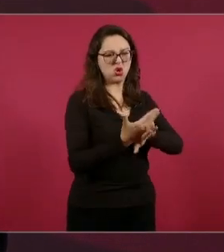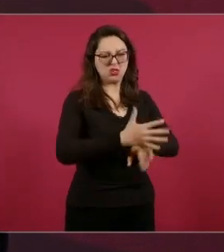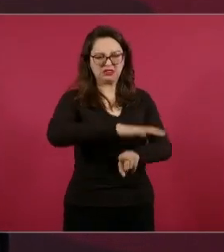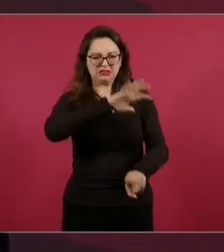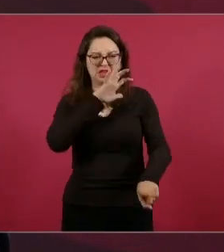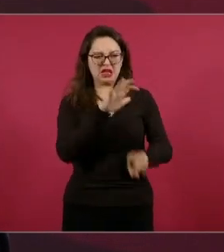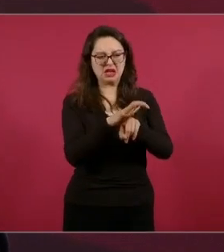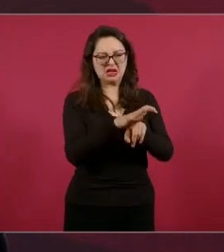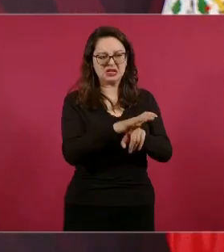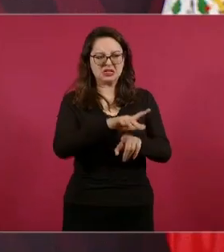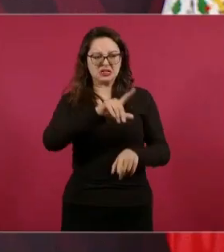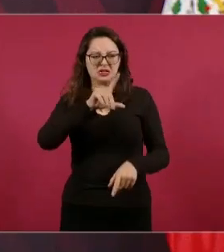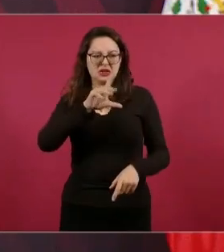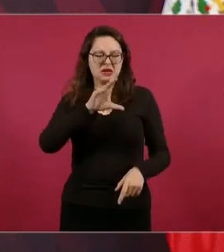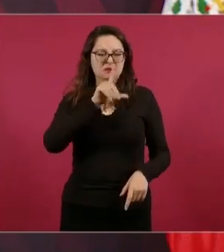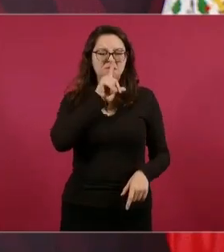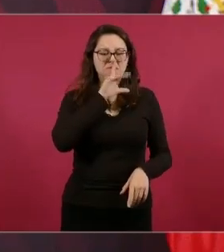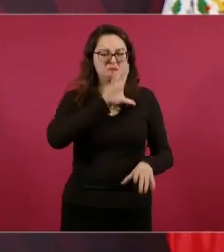hay censura,